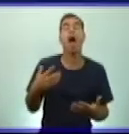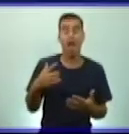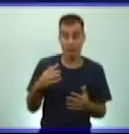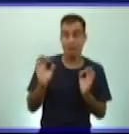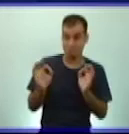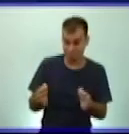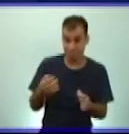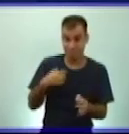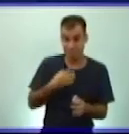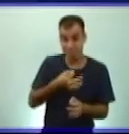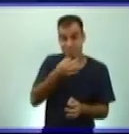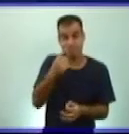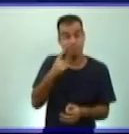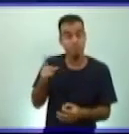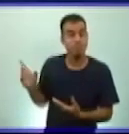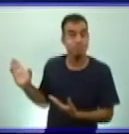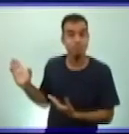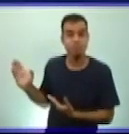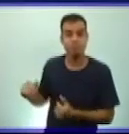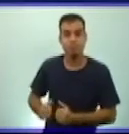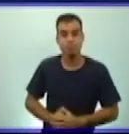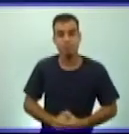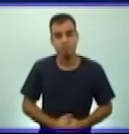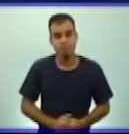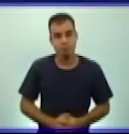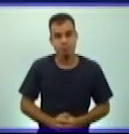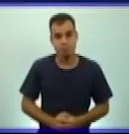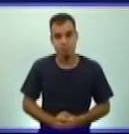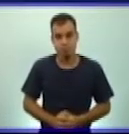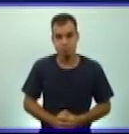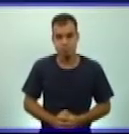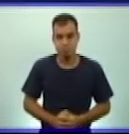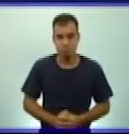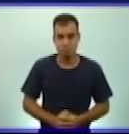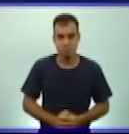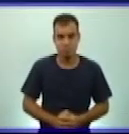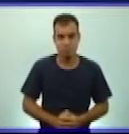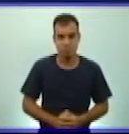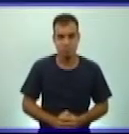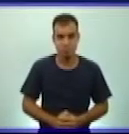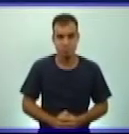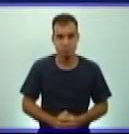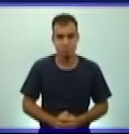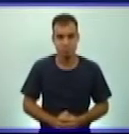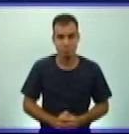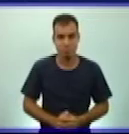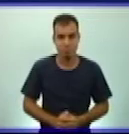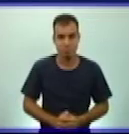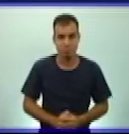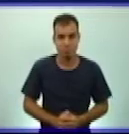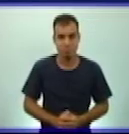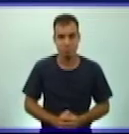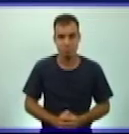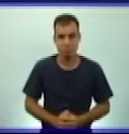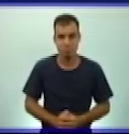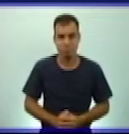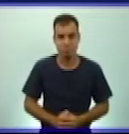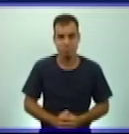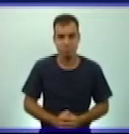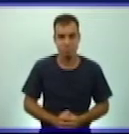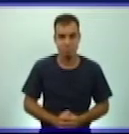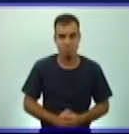una caloría produce igual elevación de temperatura que 4,2 joule, o lo que es lo